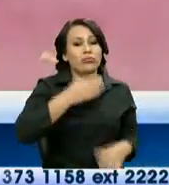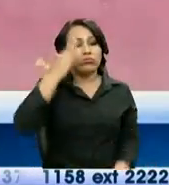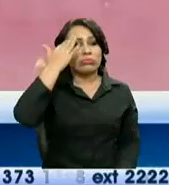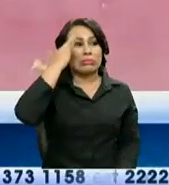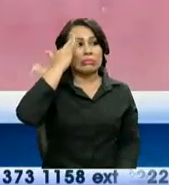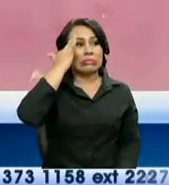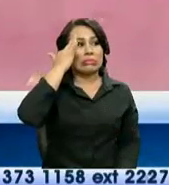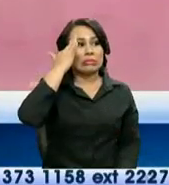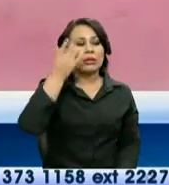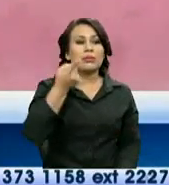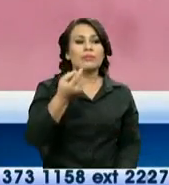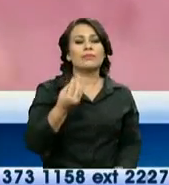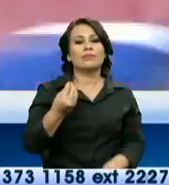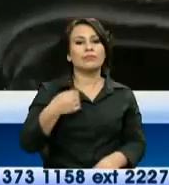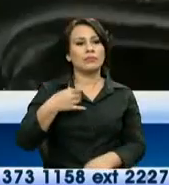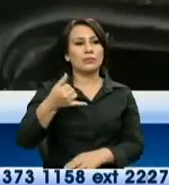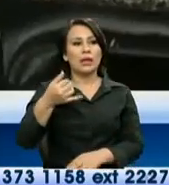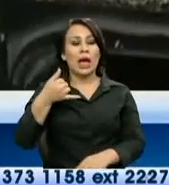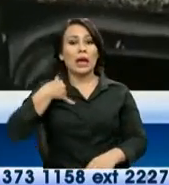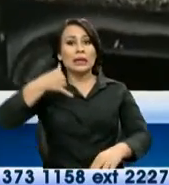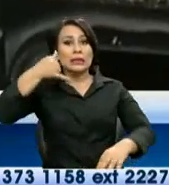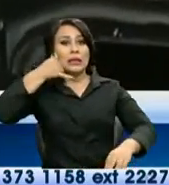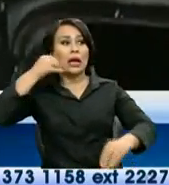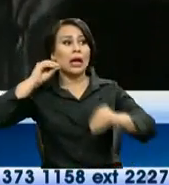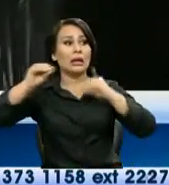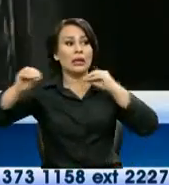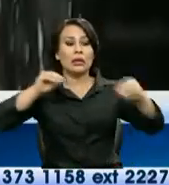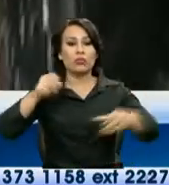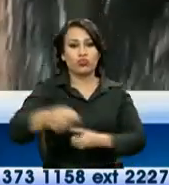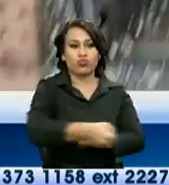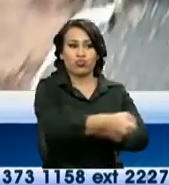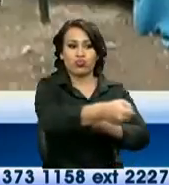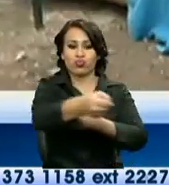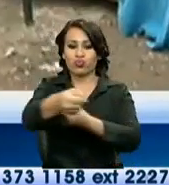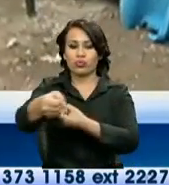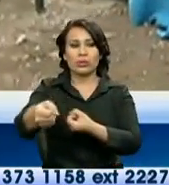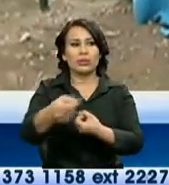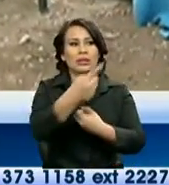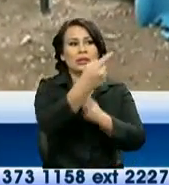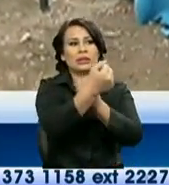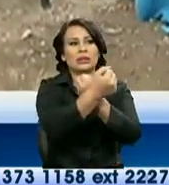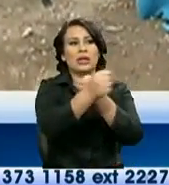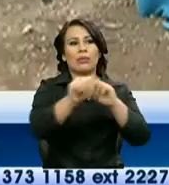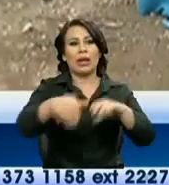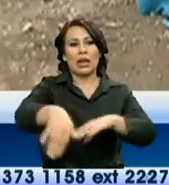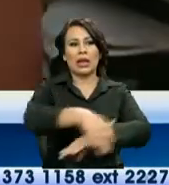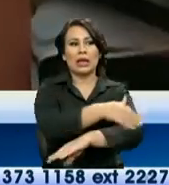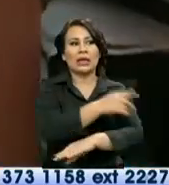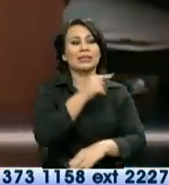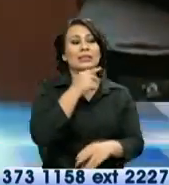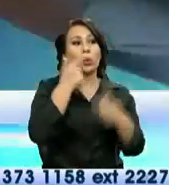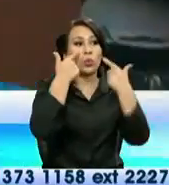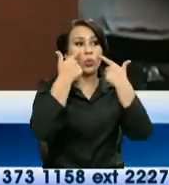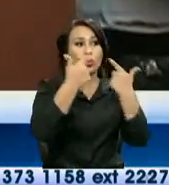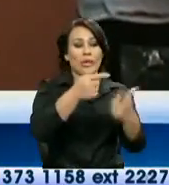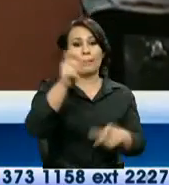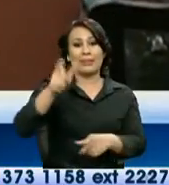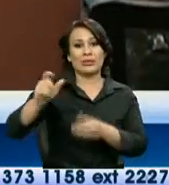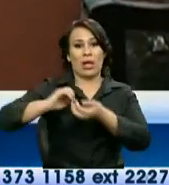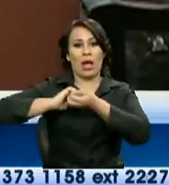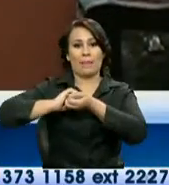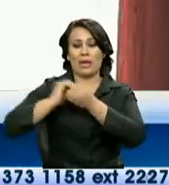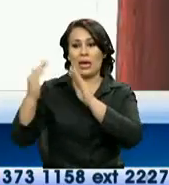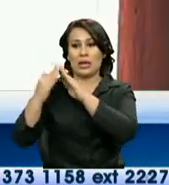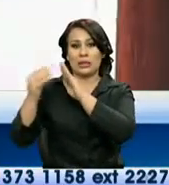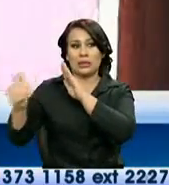incendiándose hizo que llamaran a los bomberos. Lo que pudieron salvar se encontraba en la calle, custodiado por los amigos de los perjudicados,